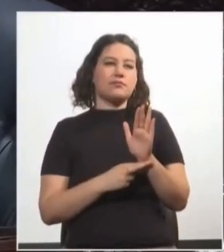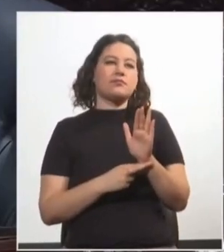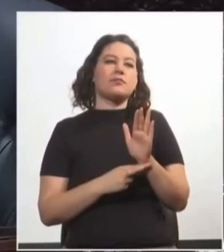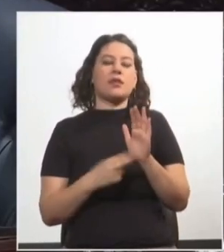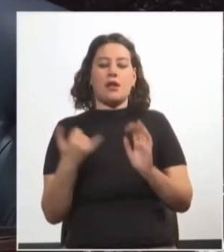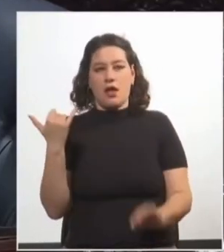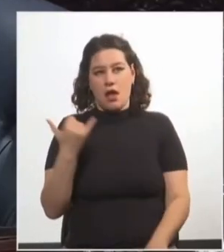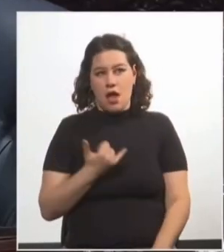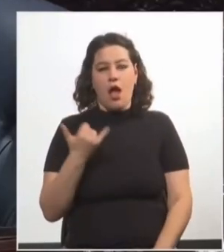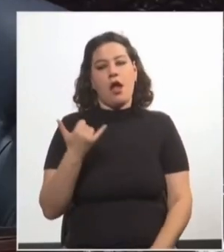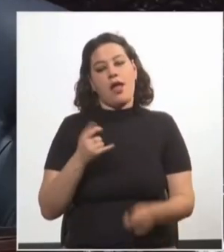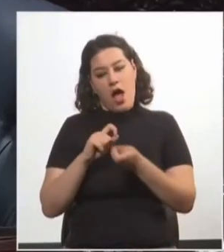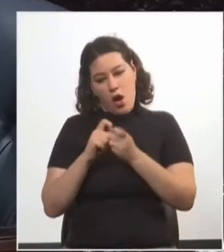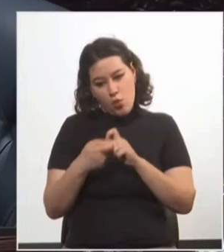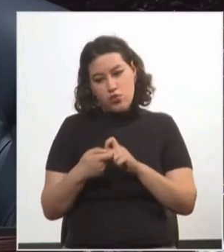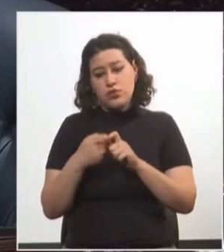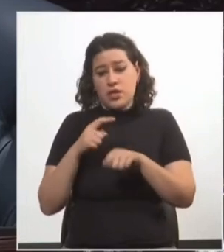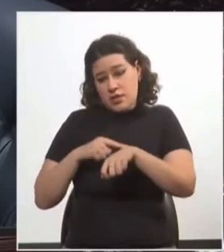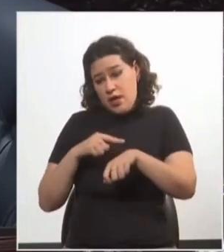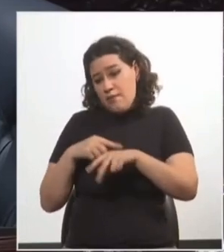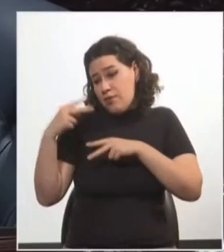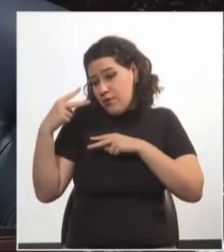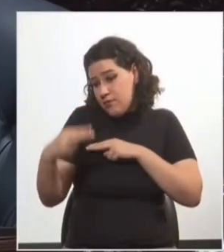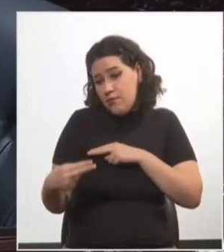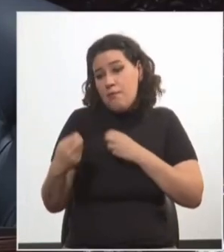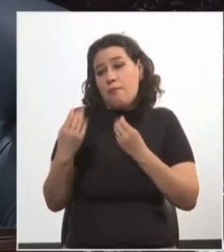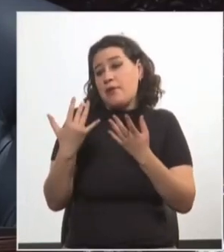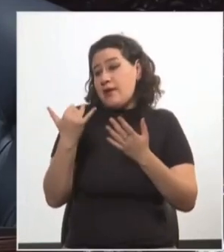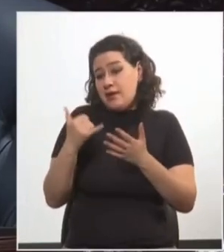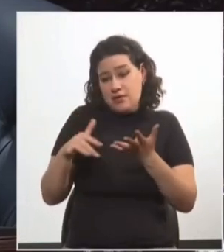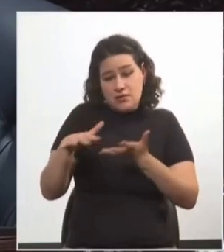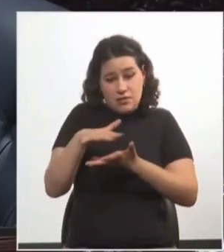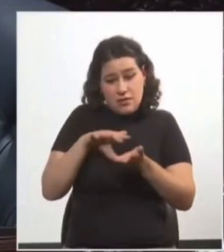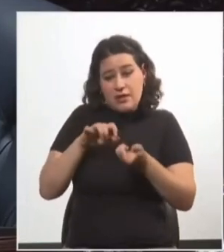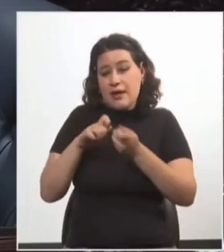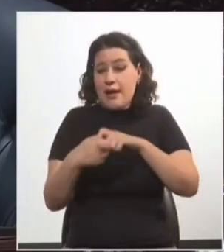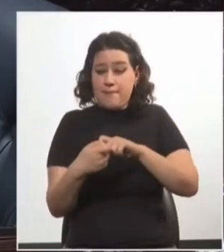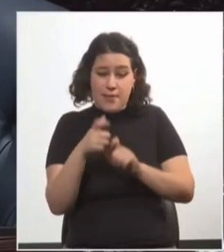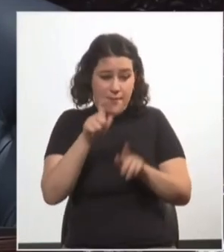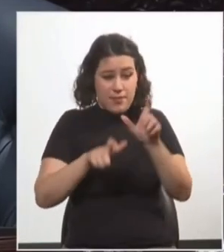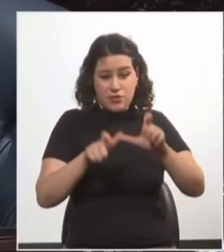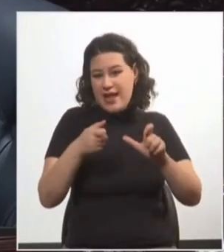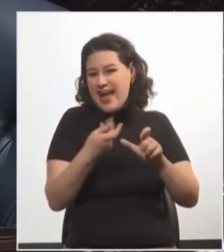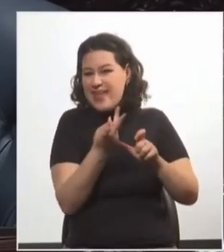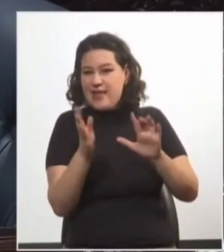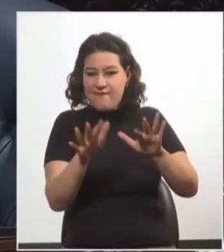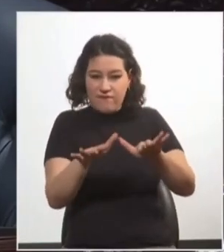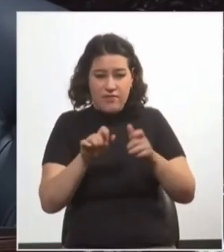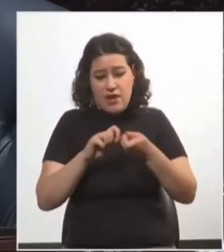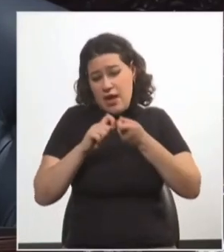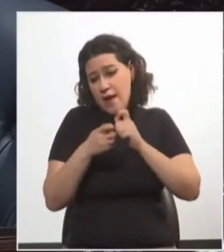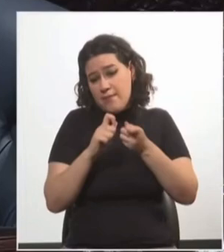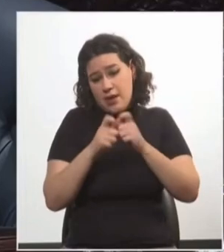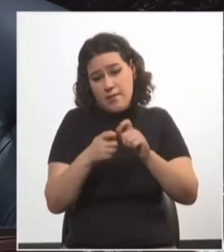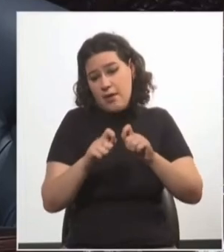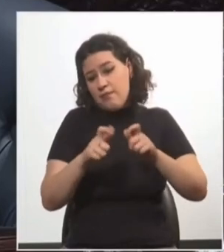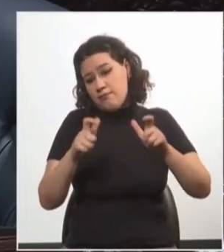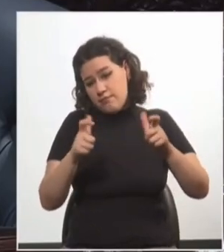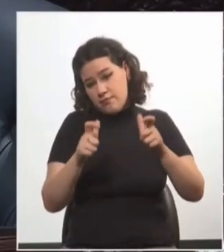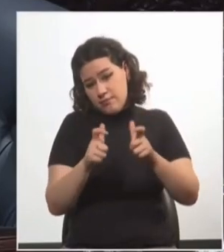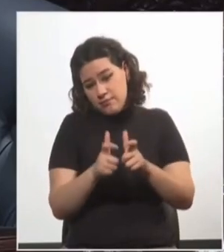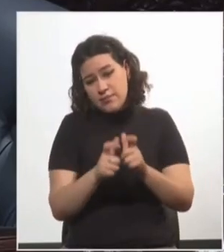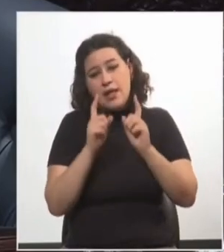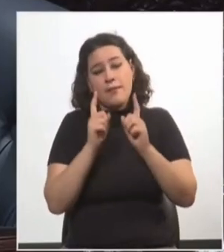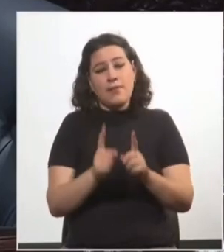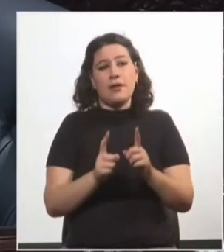Hay ajustes periódicos necesarios porque hay cambios demográficos, que ya se mencionaron, porque